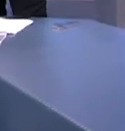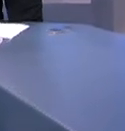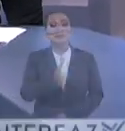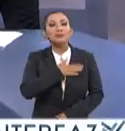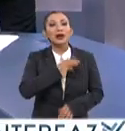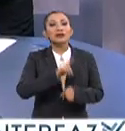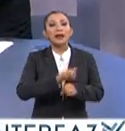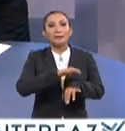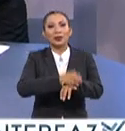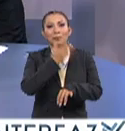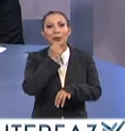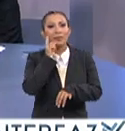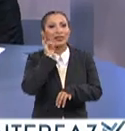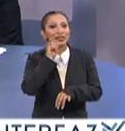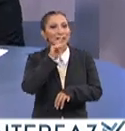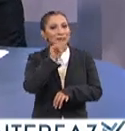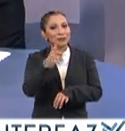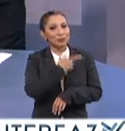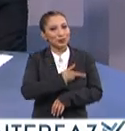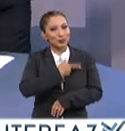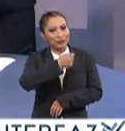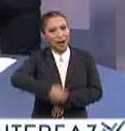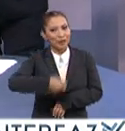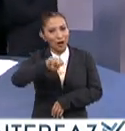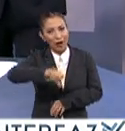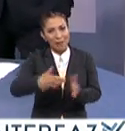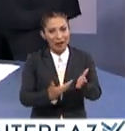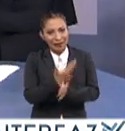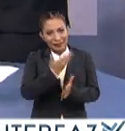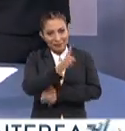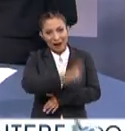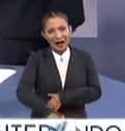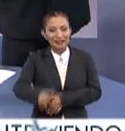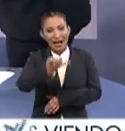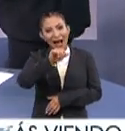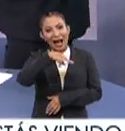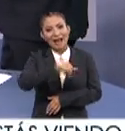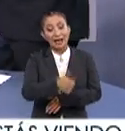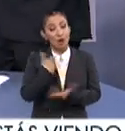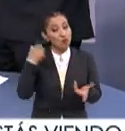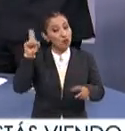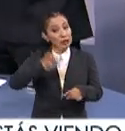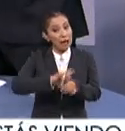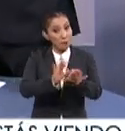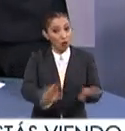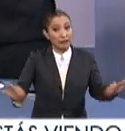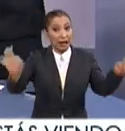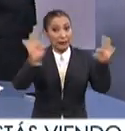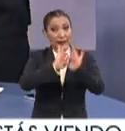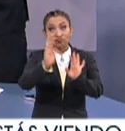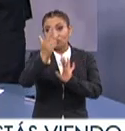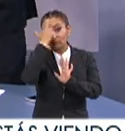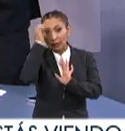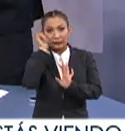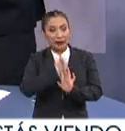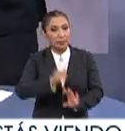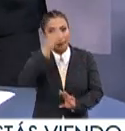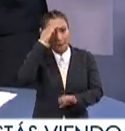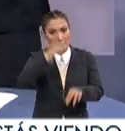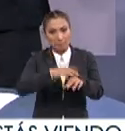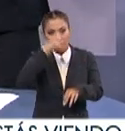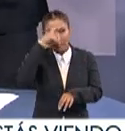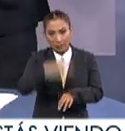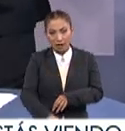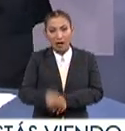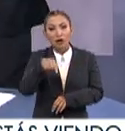Muy buenos días, amigos y amigas de Interfaz. Es un gusto saludarlos esta mañana de martes, Ana Cristina, un día importante de recordar siempre la memoria de